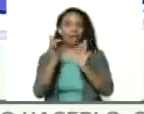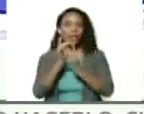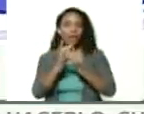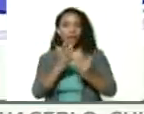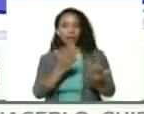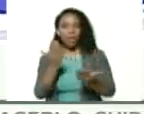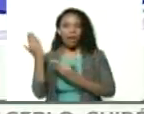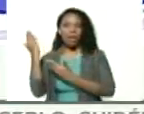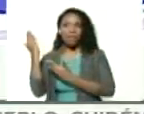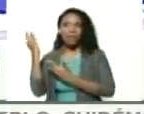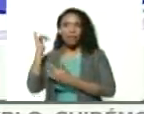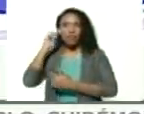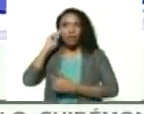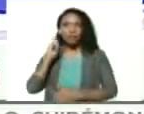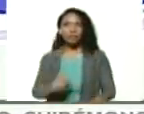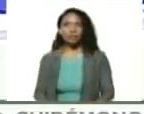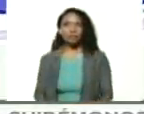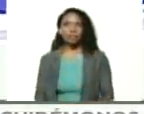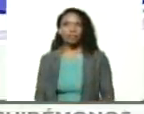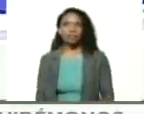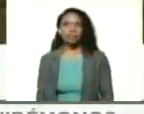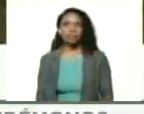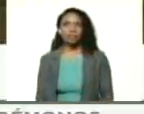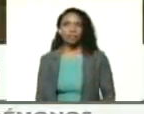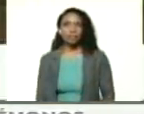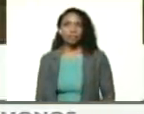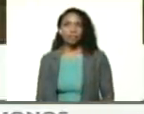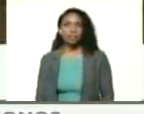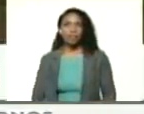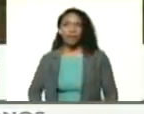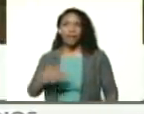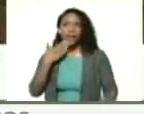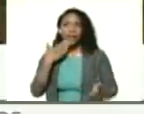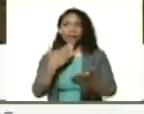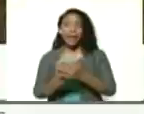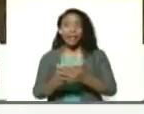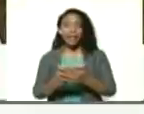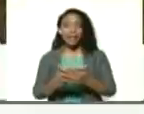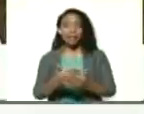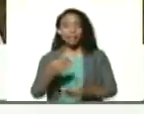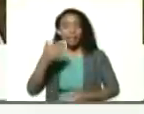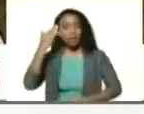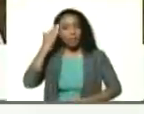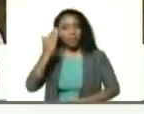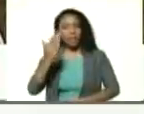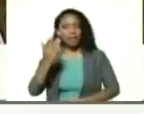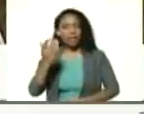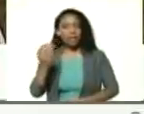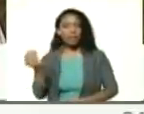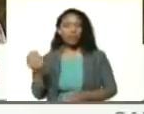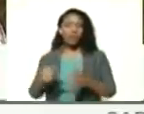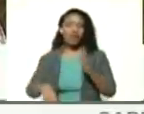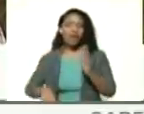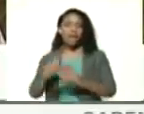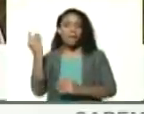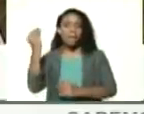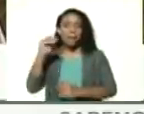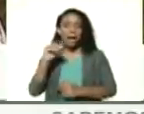Adelante, almirante jefa. Bueno, gracias, mi comandante, una vez más, con